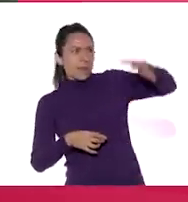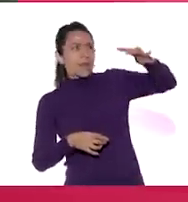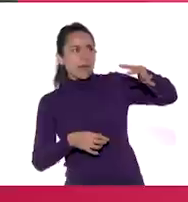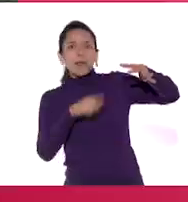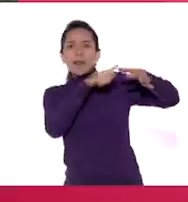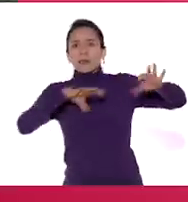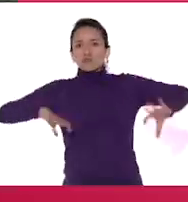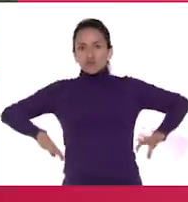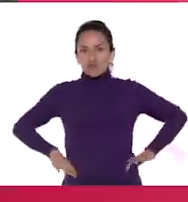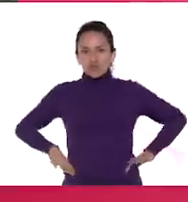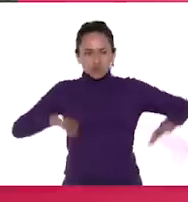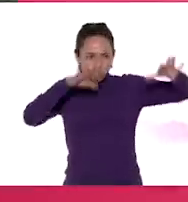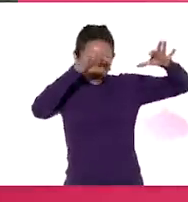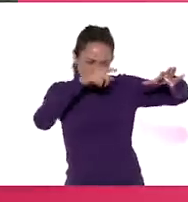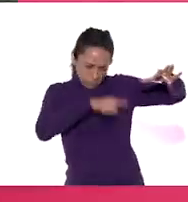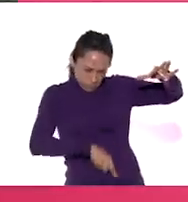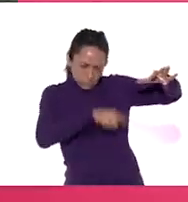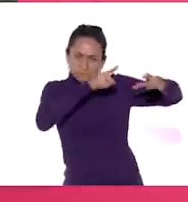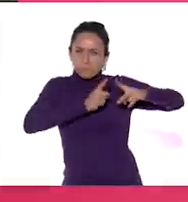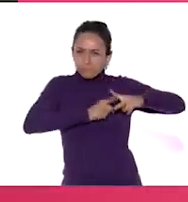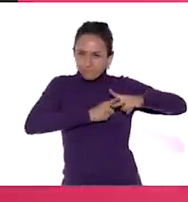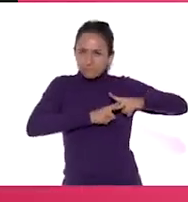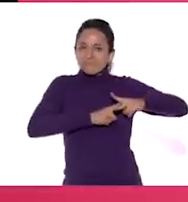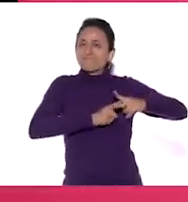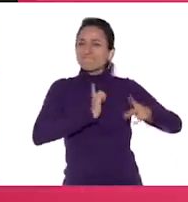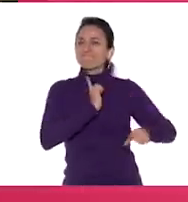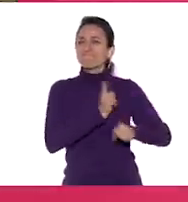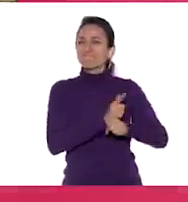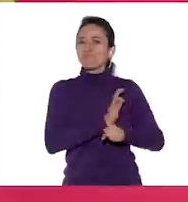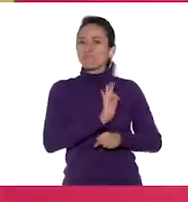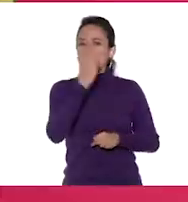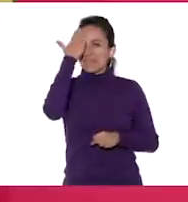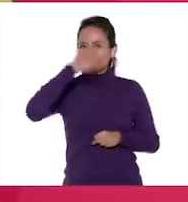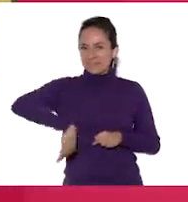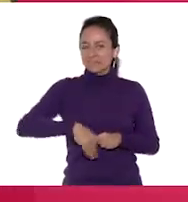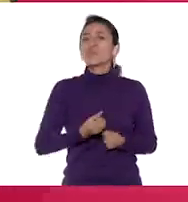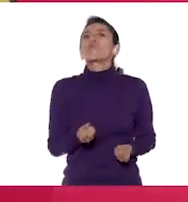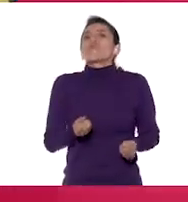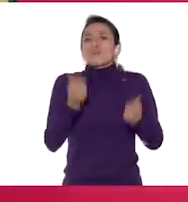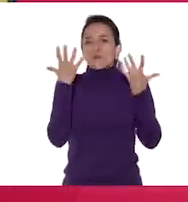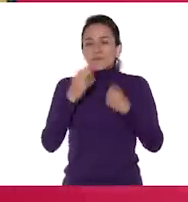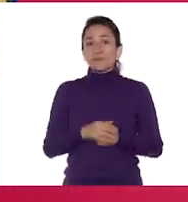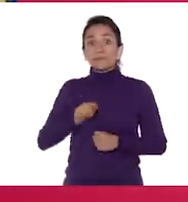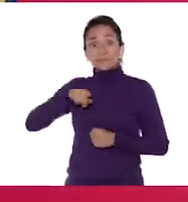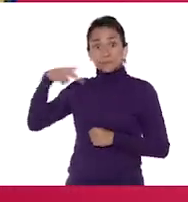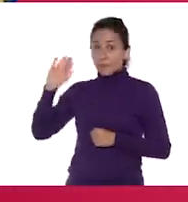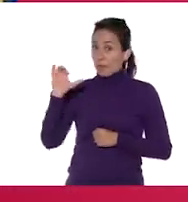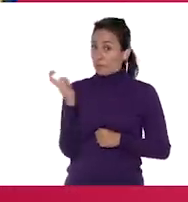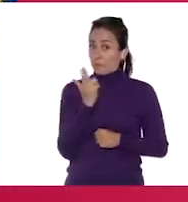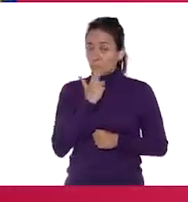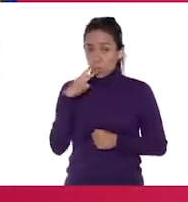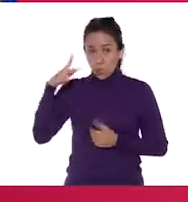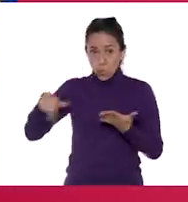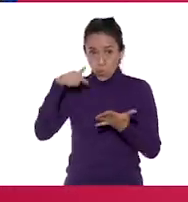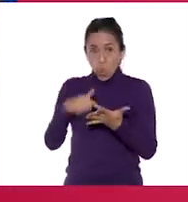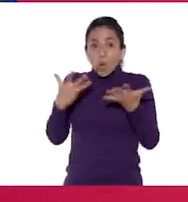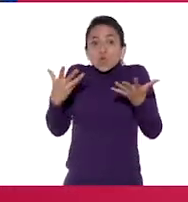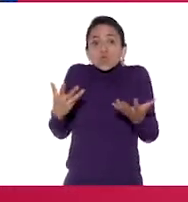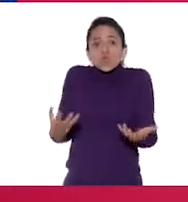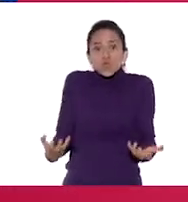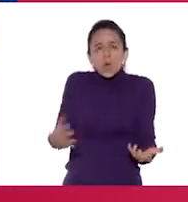saber estimar las proporciones de este dinosaurio. El desierto chihuahuense es el más grande de Norteamérica.